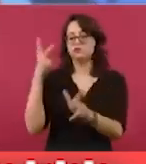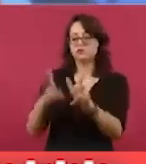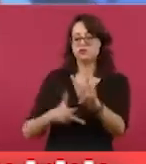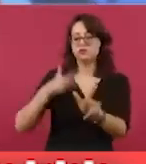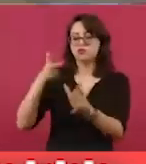sur como en el norte